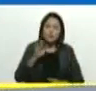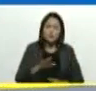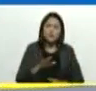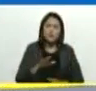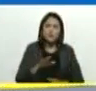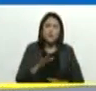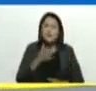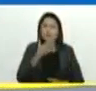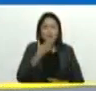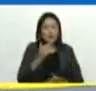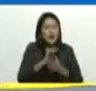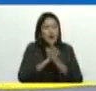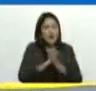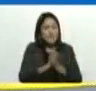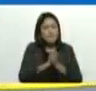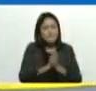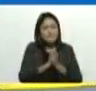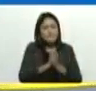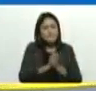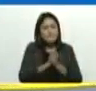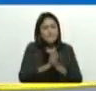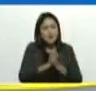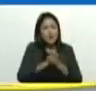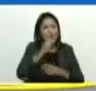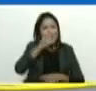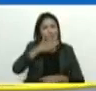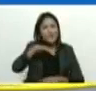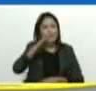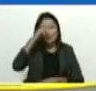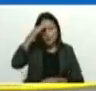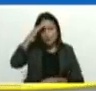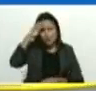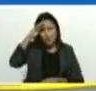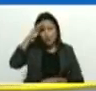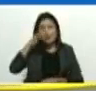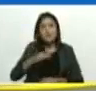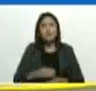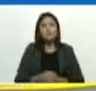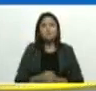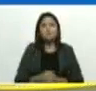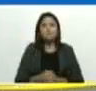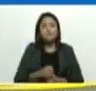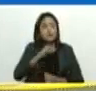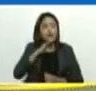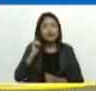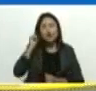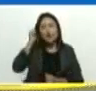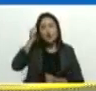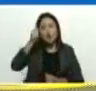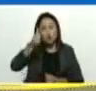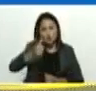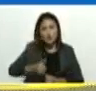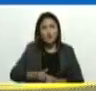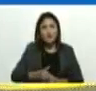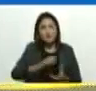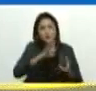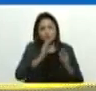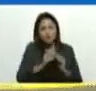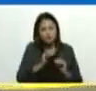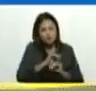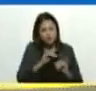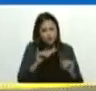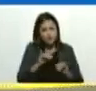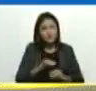mejor amigo que tuvo el pueblo cubano a lo largo de su historia. Fin de la cita.